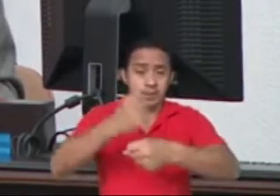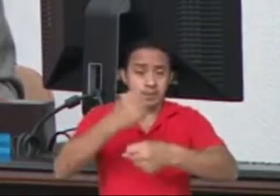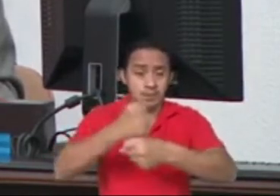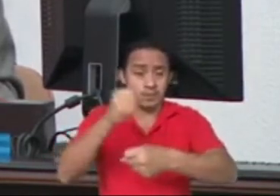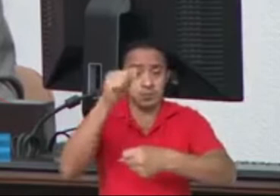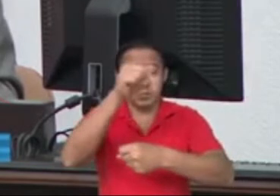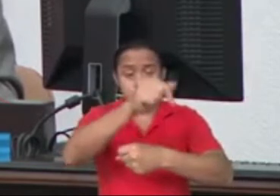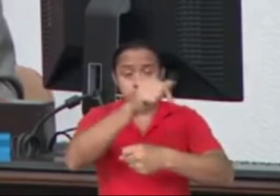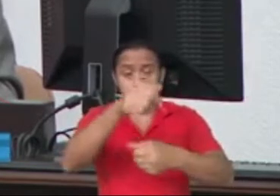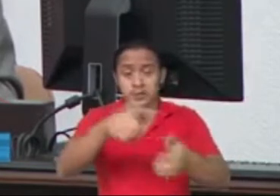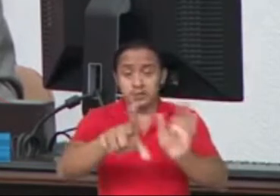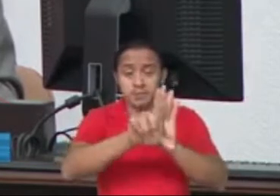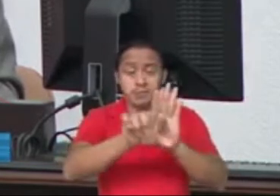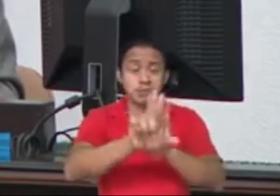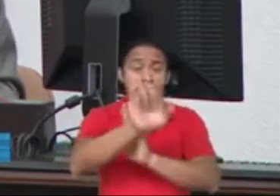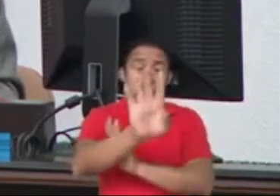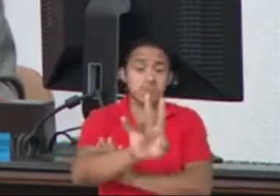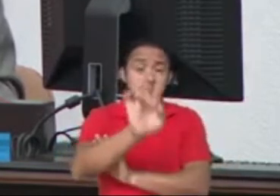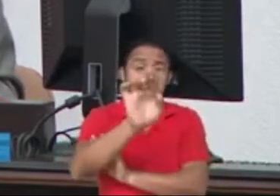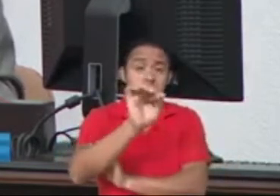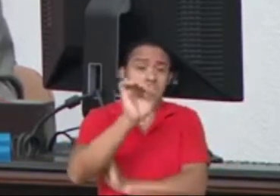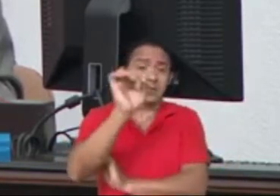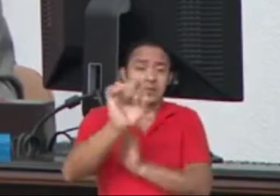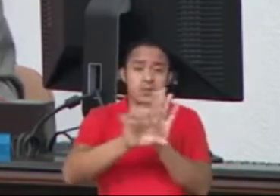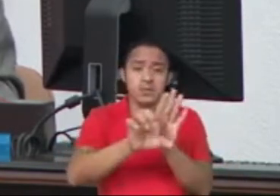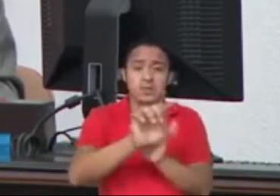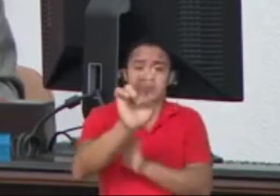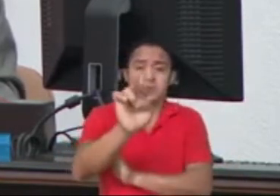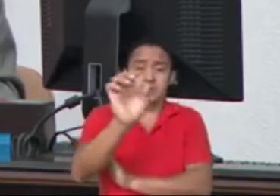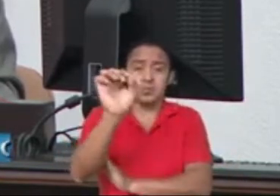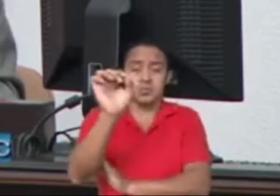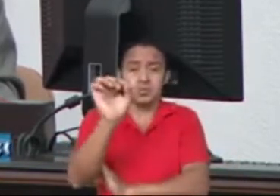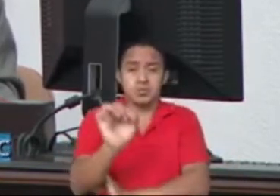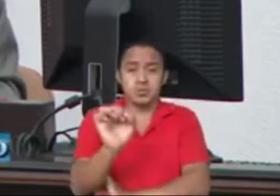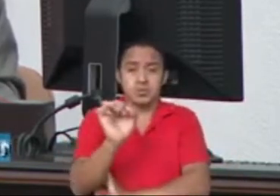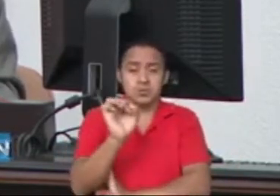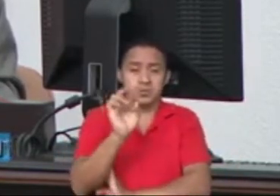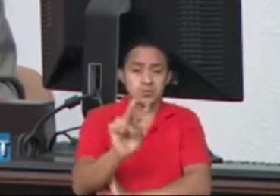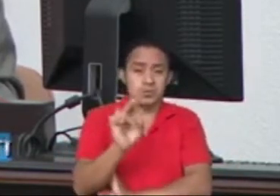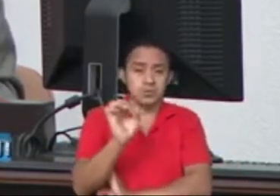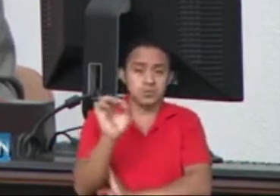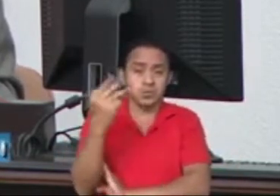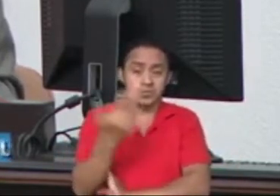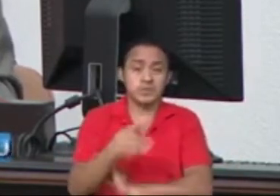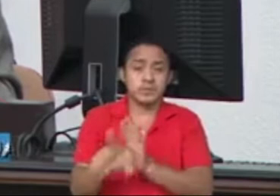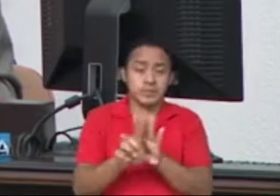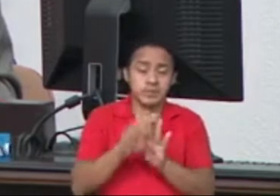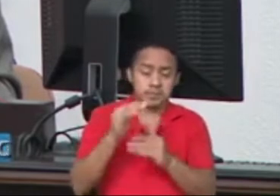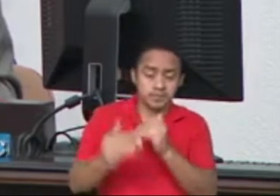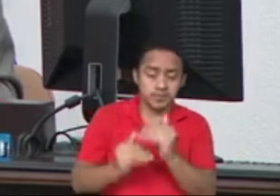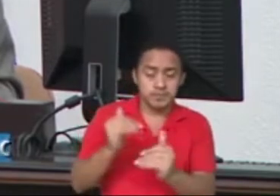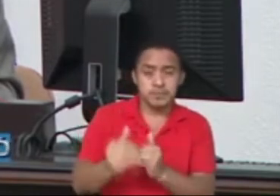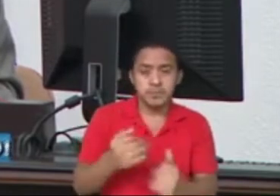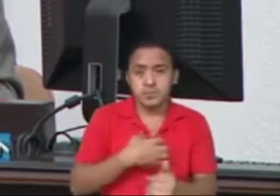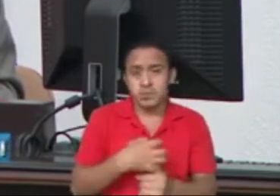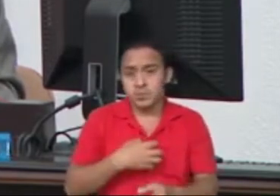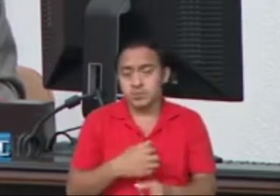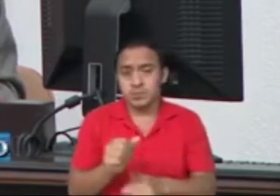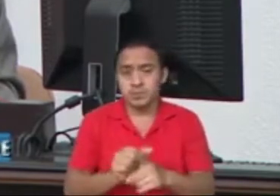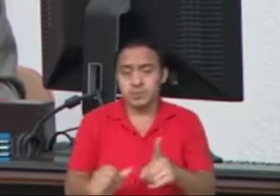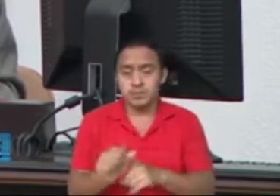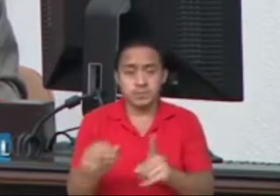sido encomendadas en la Ley número 209, Ley de Organización, Competencia y Procedimientos del Poder